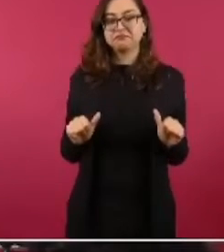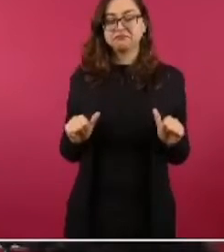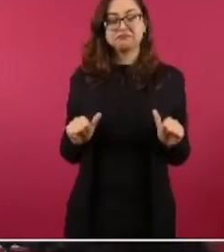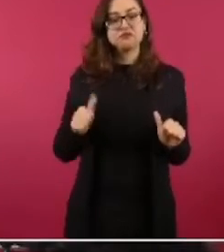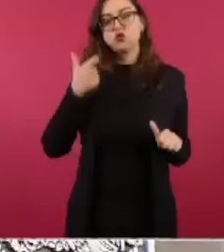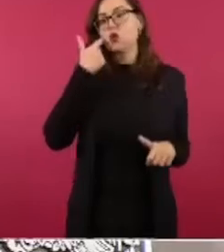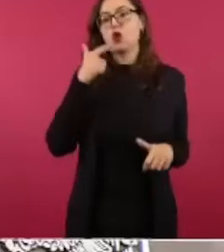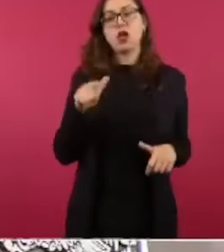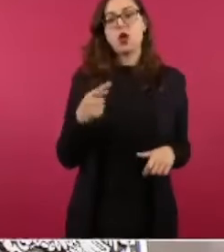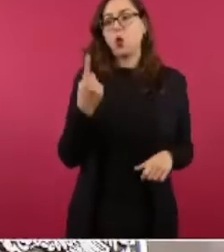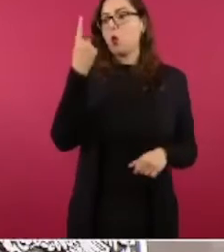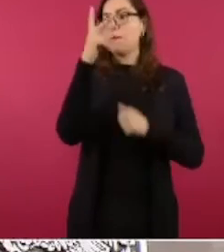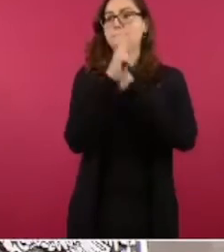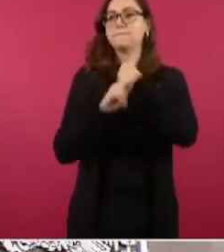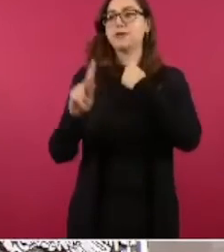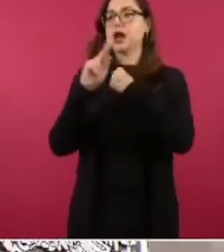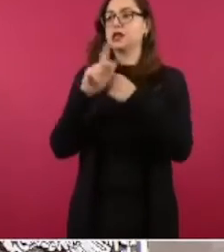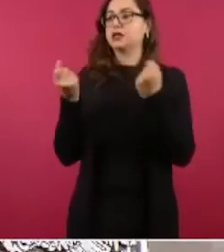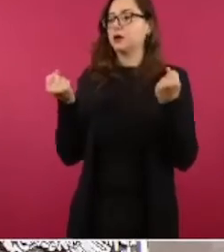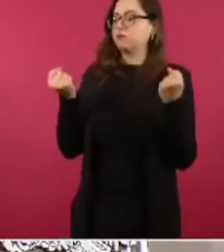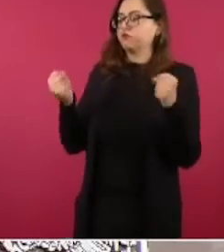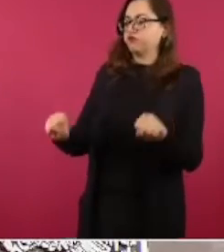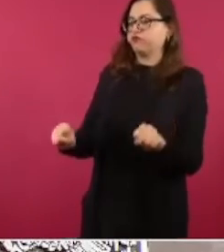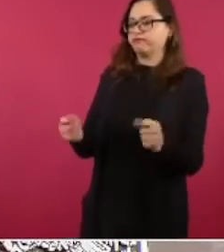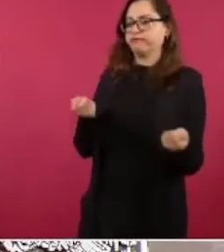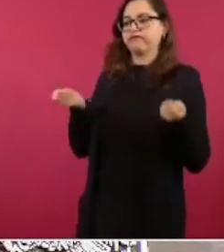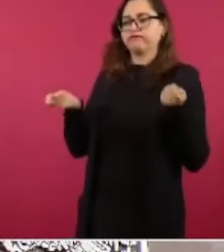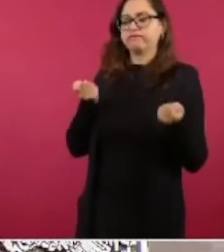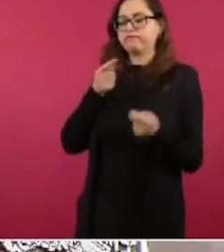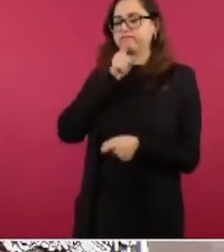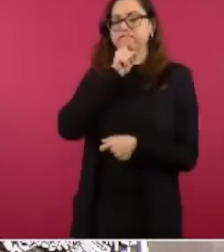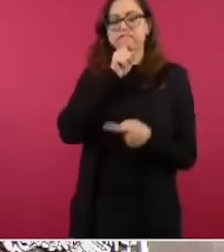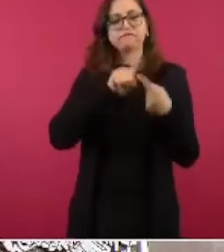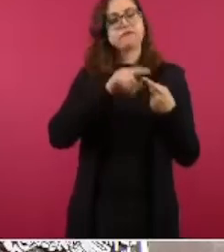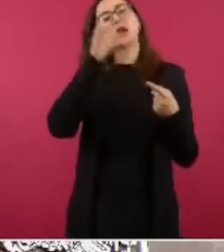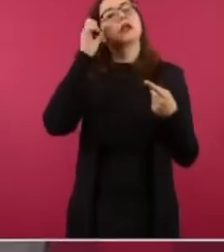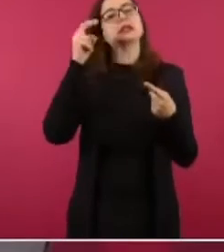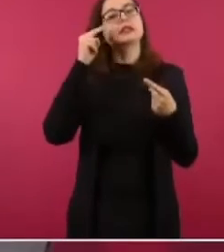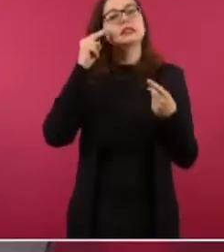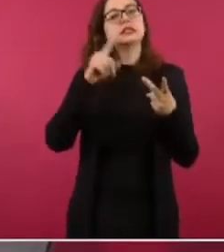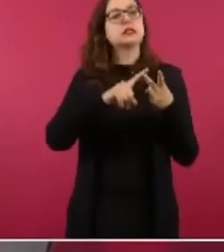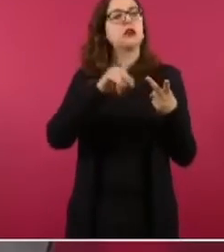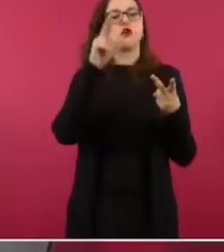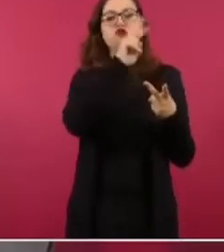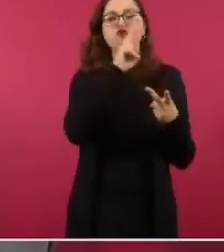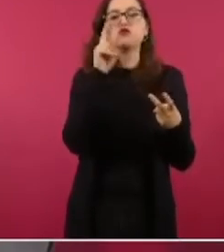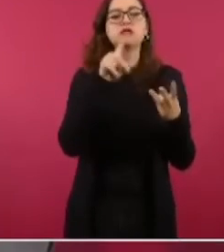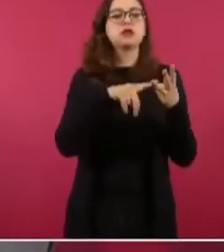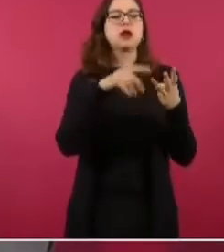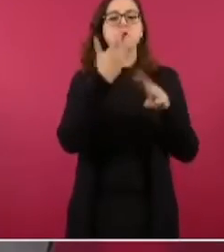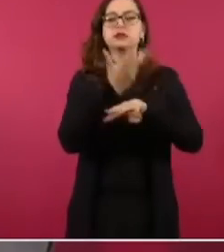hegemonías, ni de China, ni de Rusia, ni de Estados Unidos.